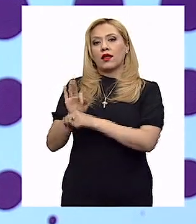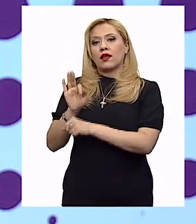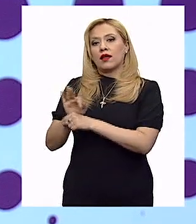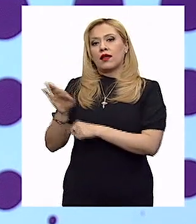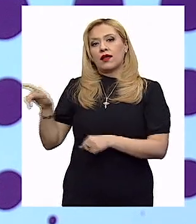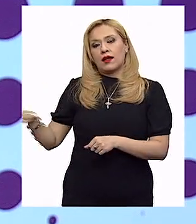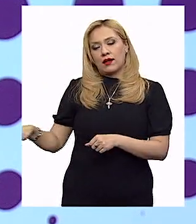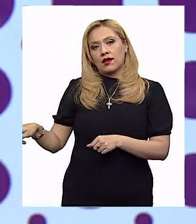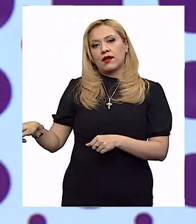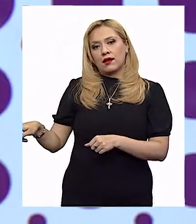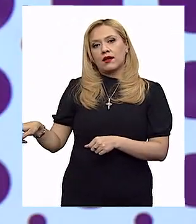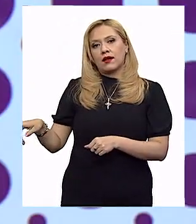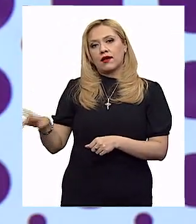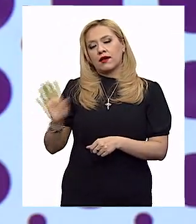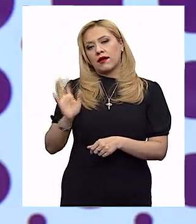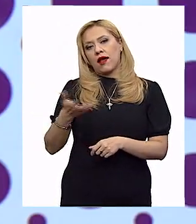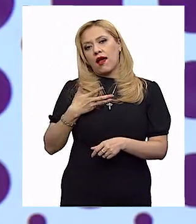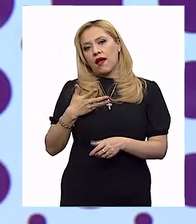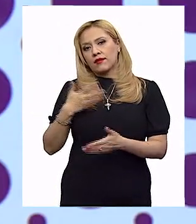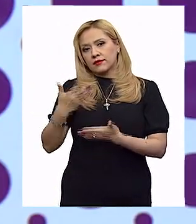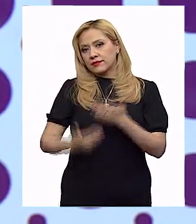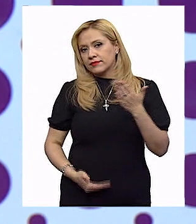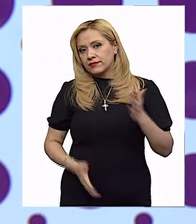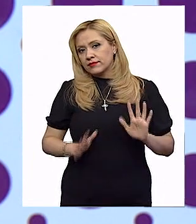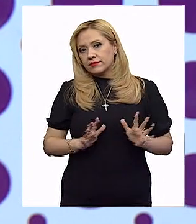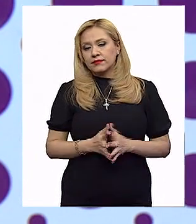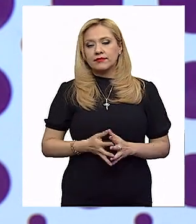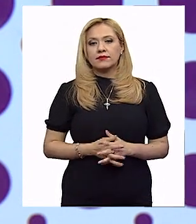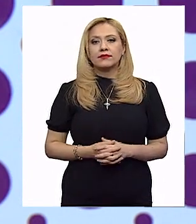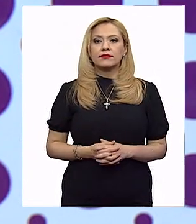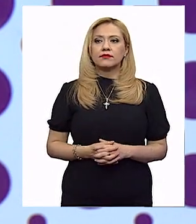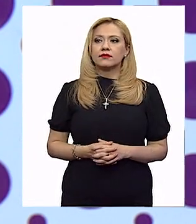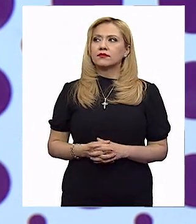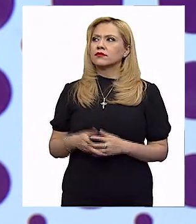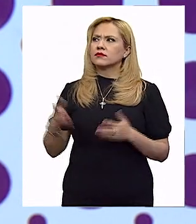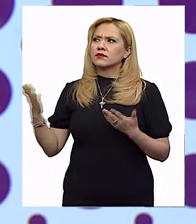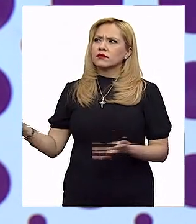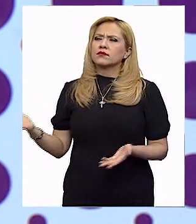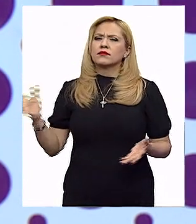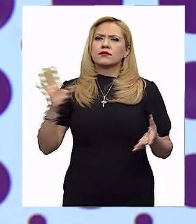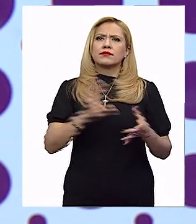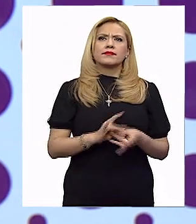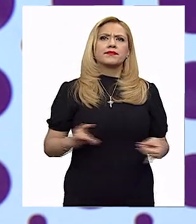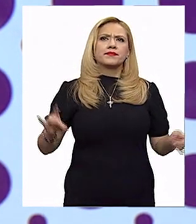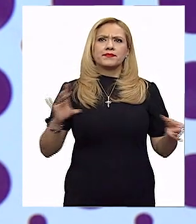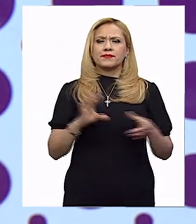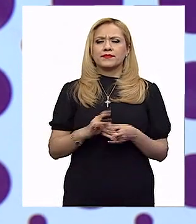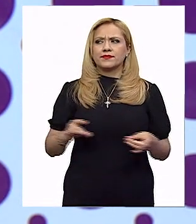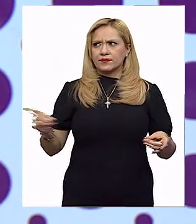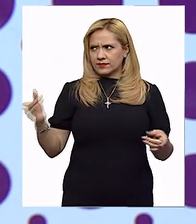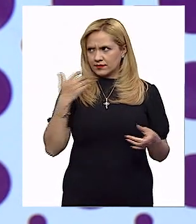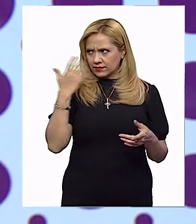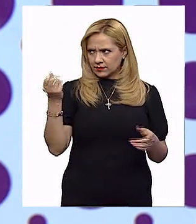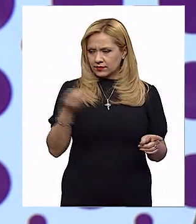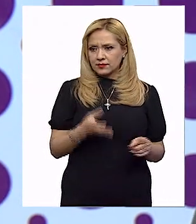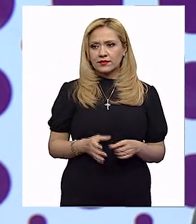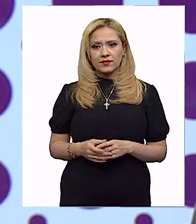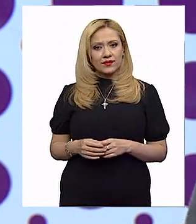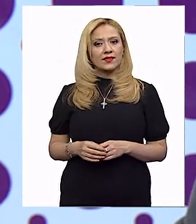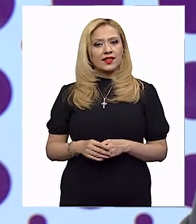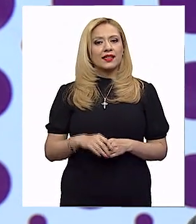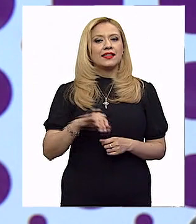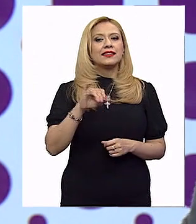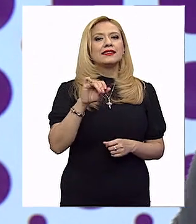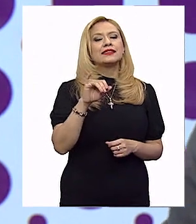estas plataformas que ya existen en esta materia. Claro. Eduard, Isa mencionaba, ¿quieres ahondar en algo? Sí, me gustaría hablar un